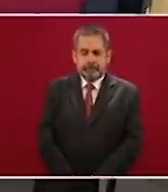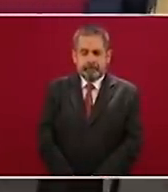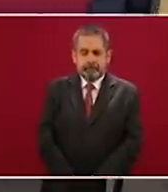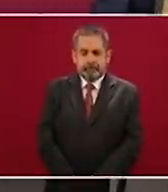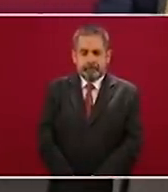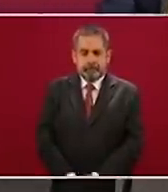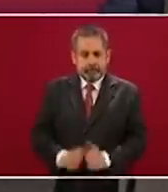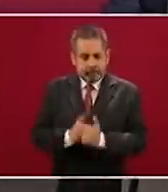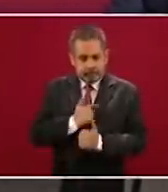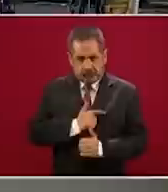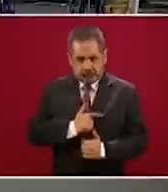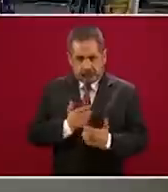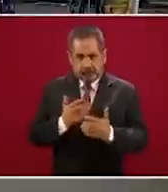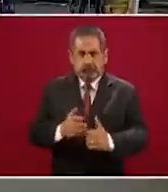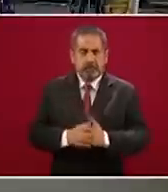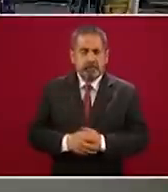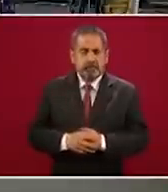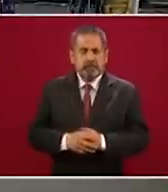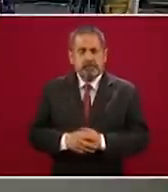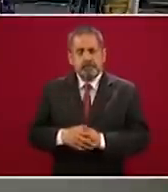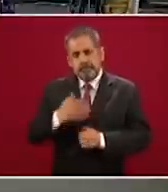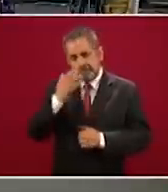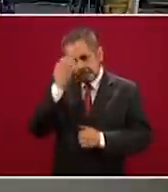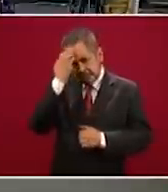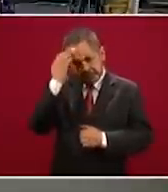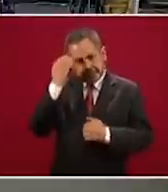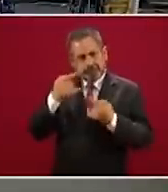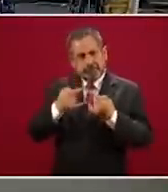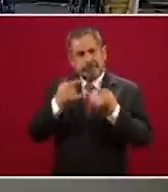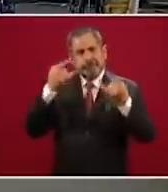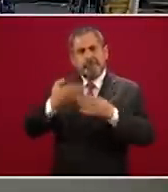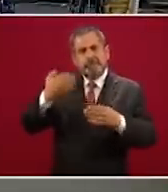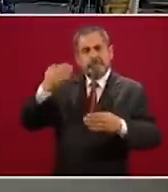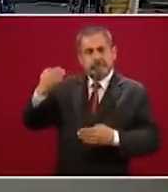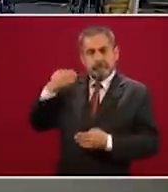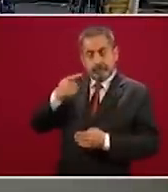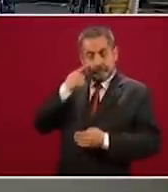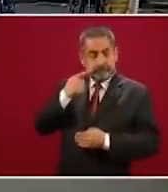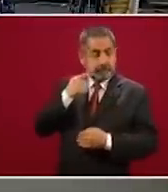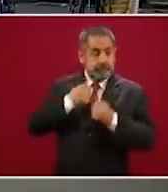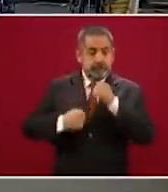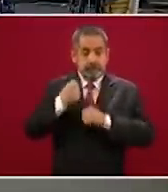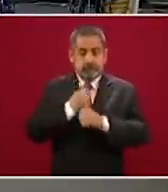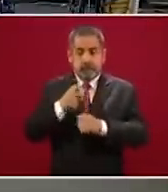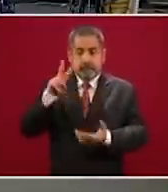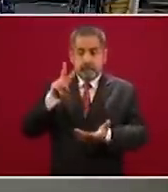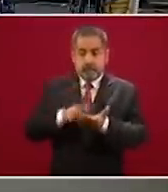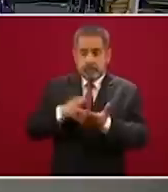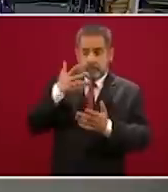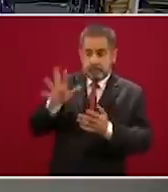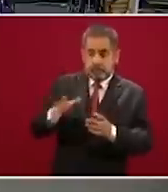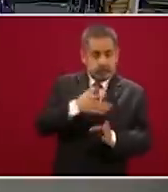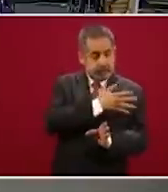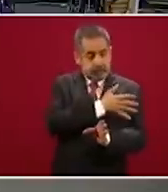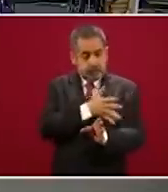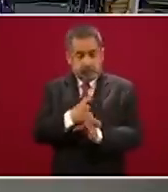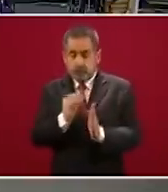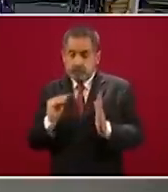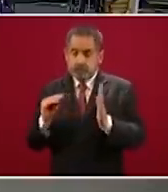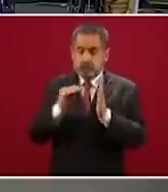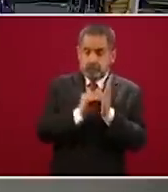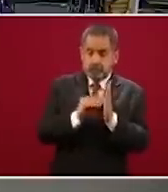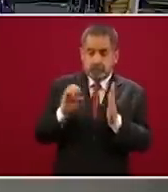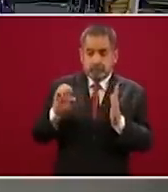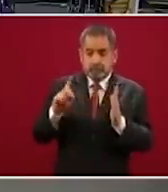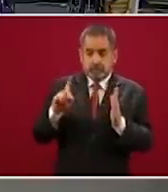Con mucho gusto. Conocemos la historia porque hasta 2010 no estaba en la Agenda Nacional de Riesgos las